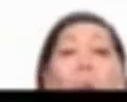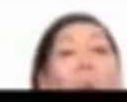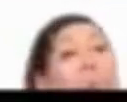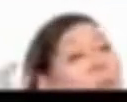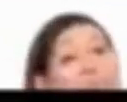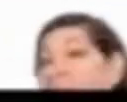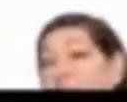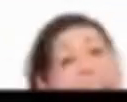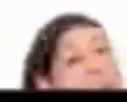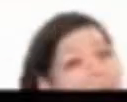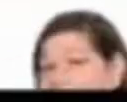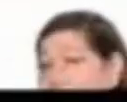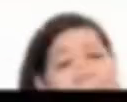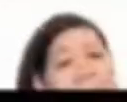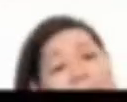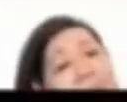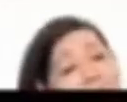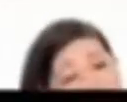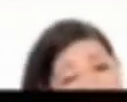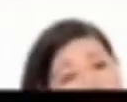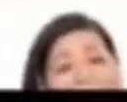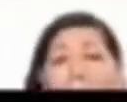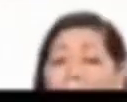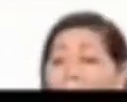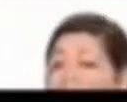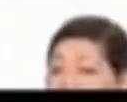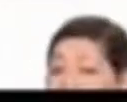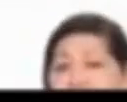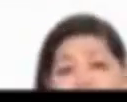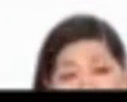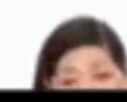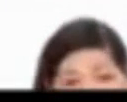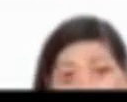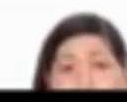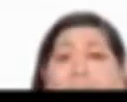urgente necesidad de afrontar la situación dramática que se avecina,